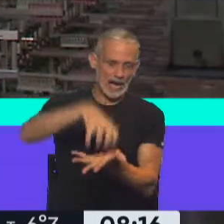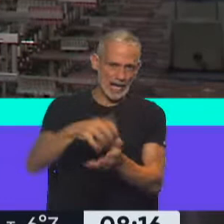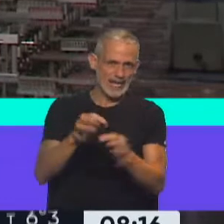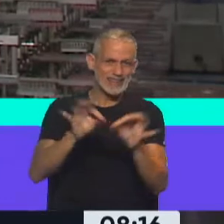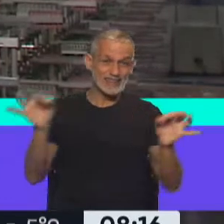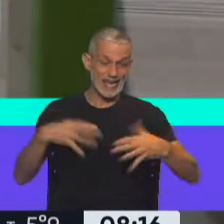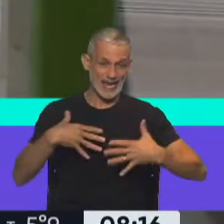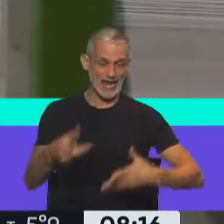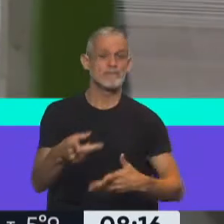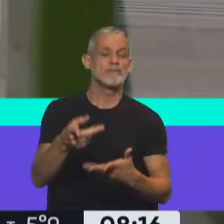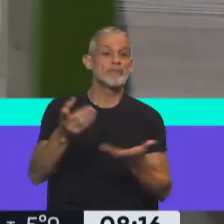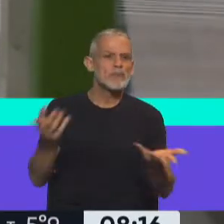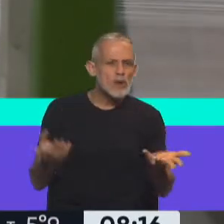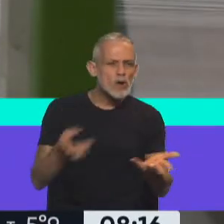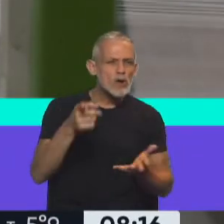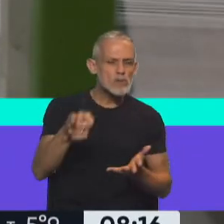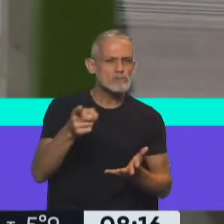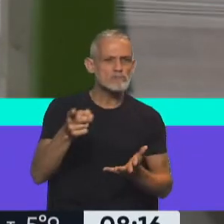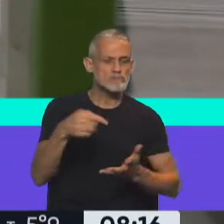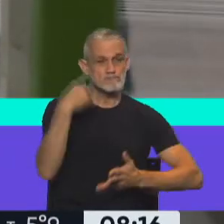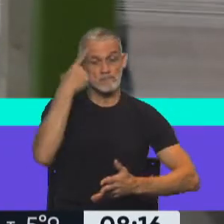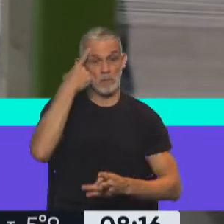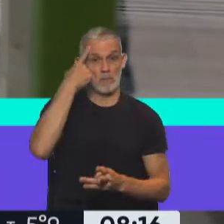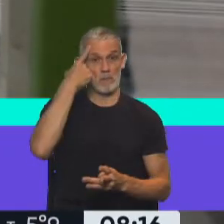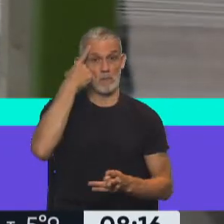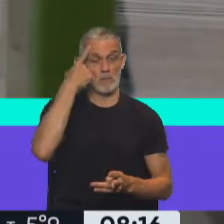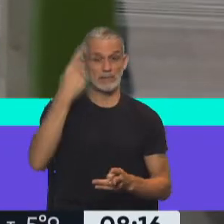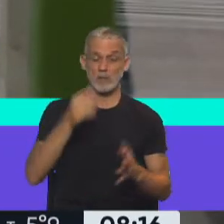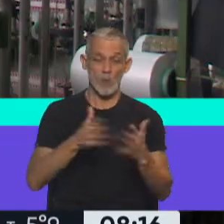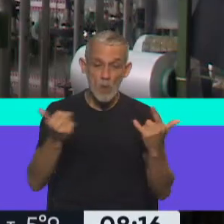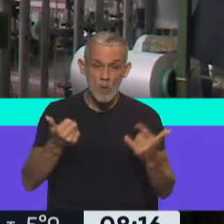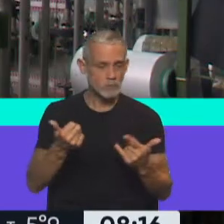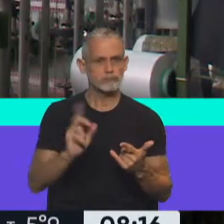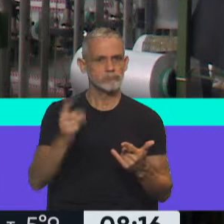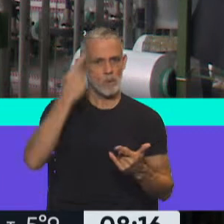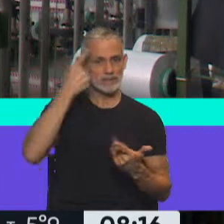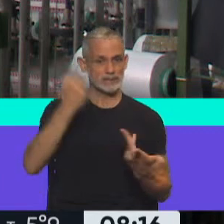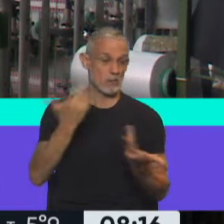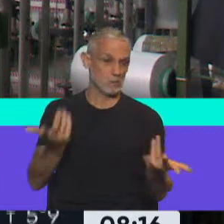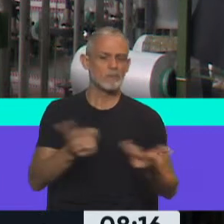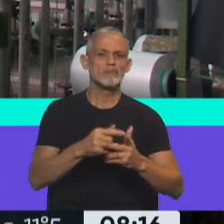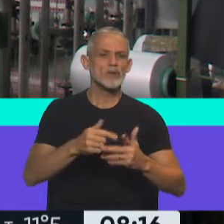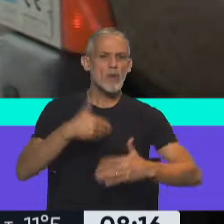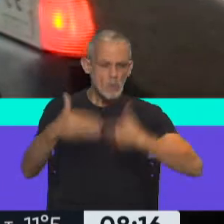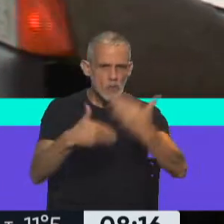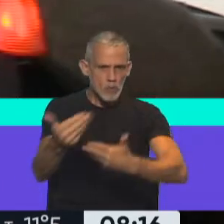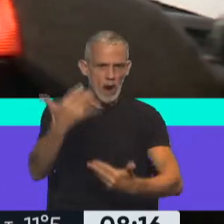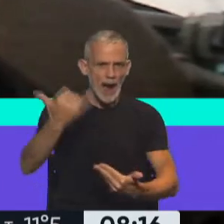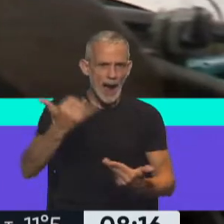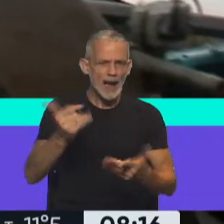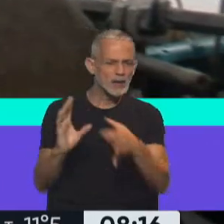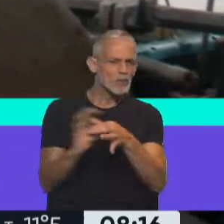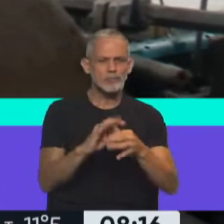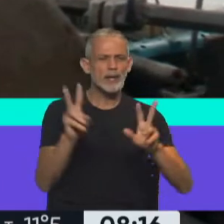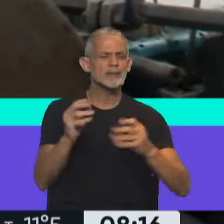evidentemente es algo que no pensamos que iba a suceder tan rápido. Un aspecto del crecimiento es el